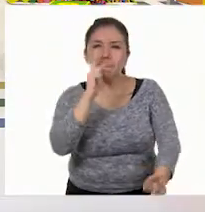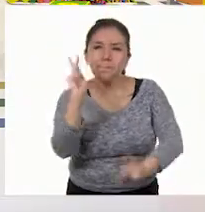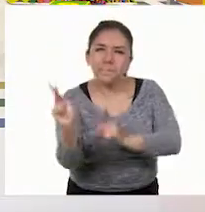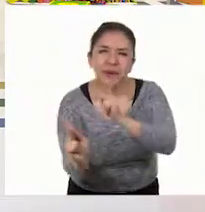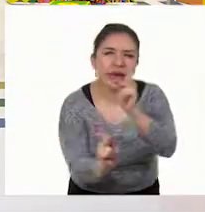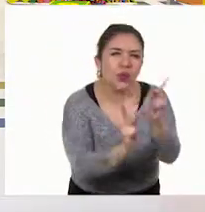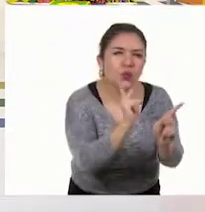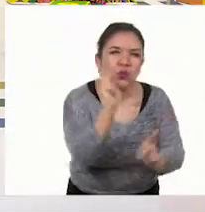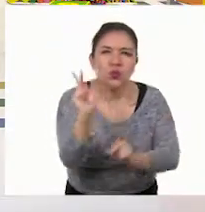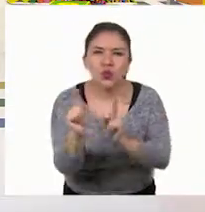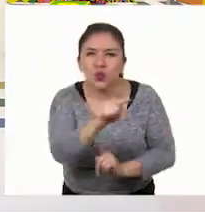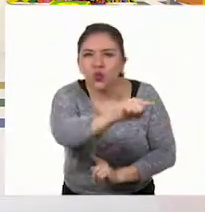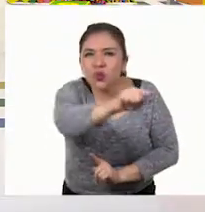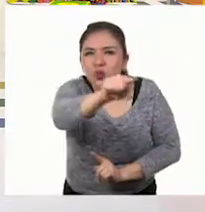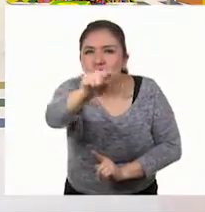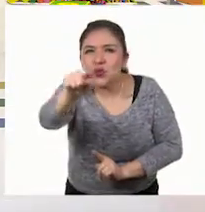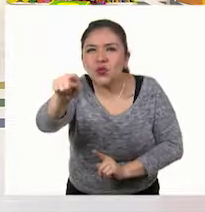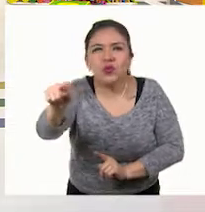preguntarle.